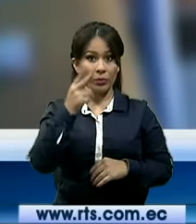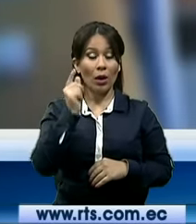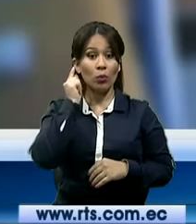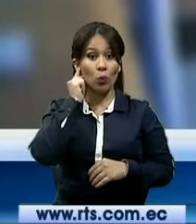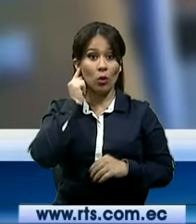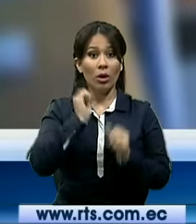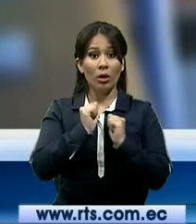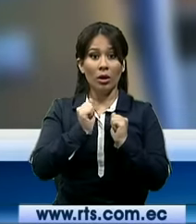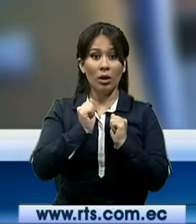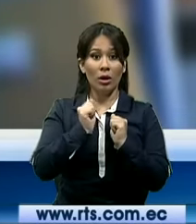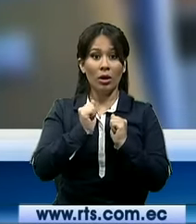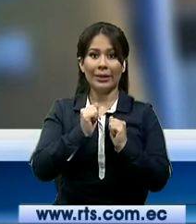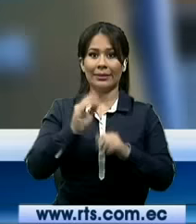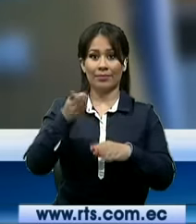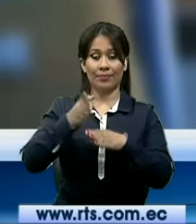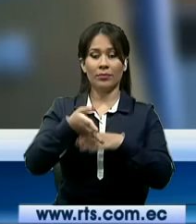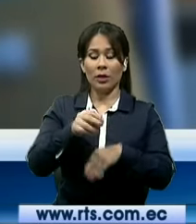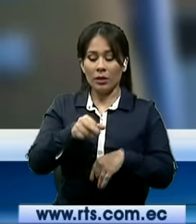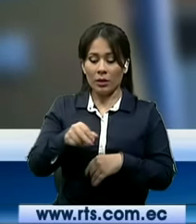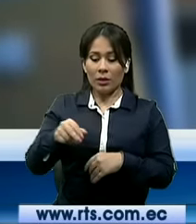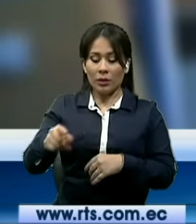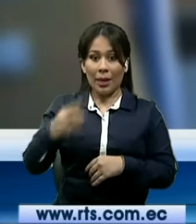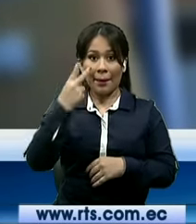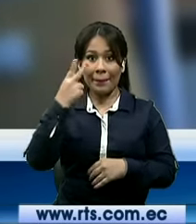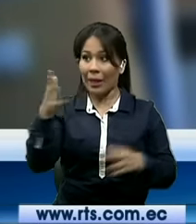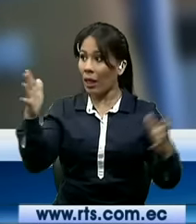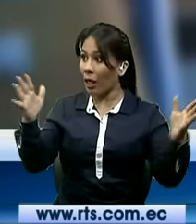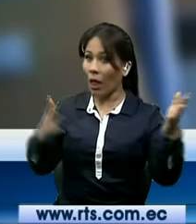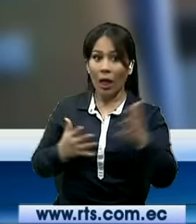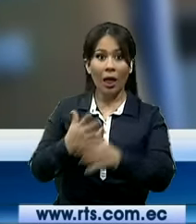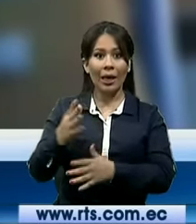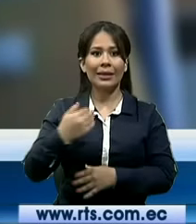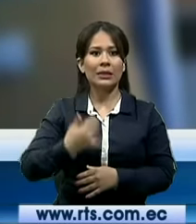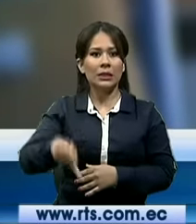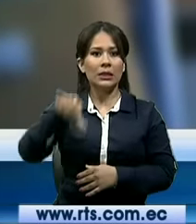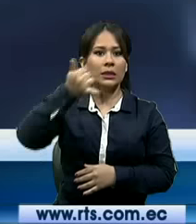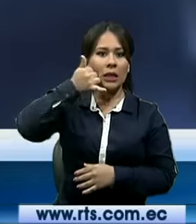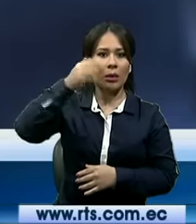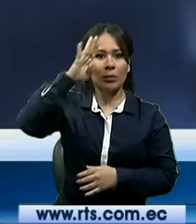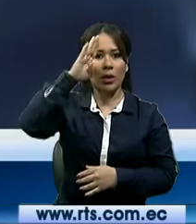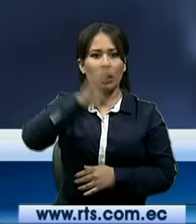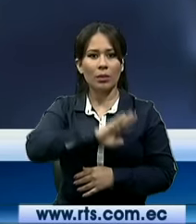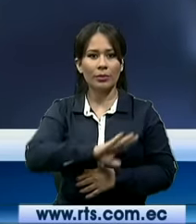Minutos después, los empleados salen cautelosos y al ver que ya no están, llaman a la policía.